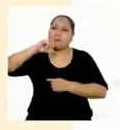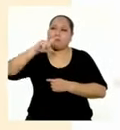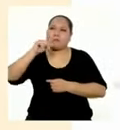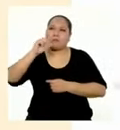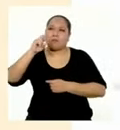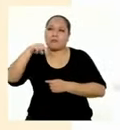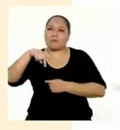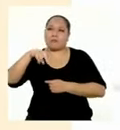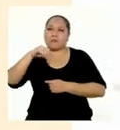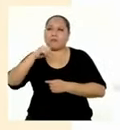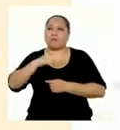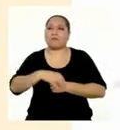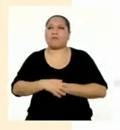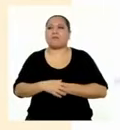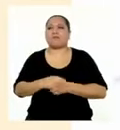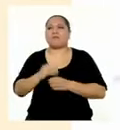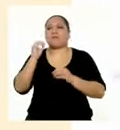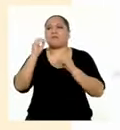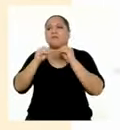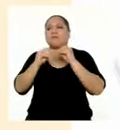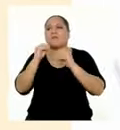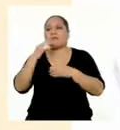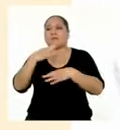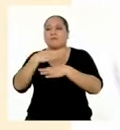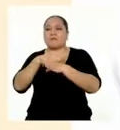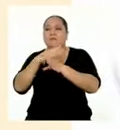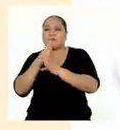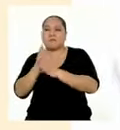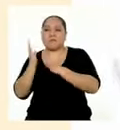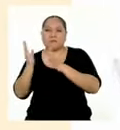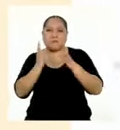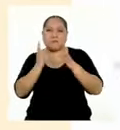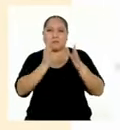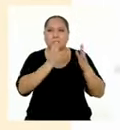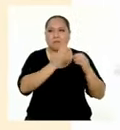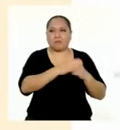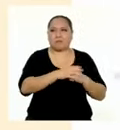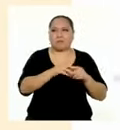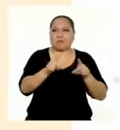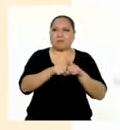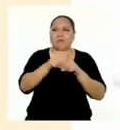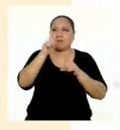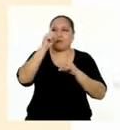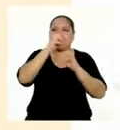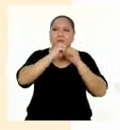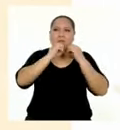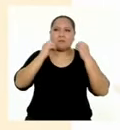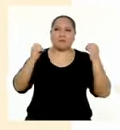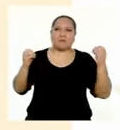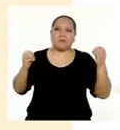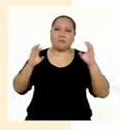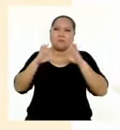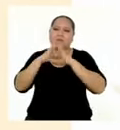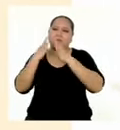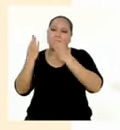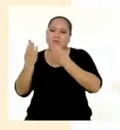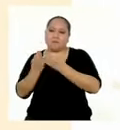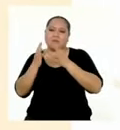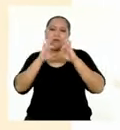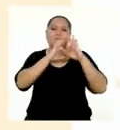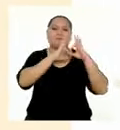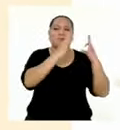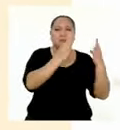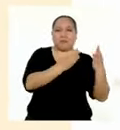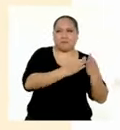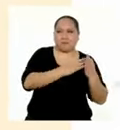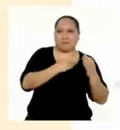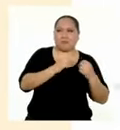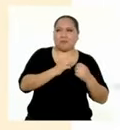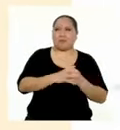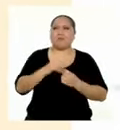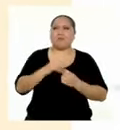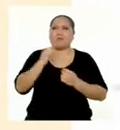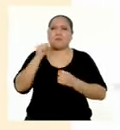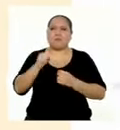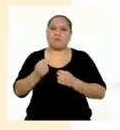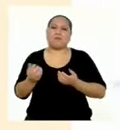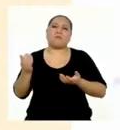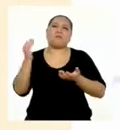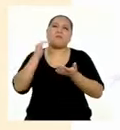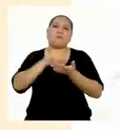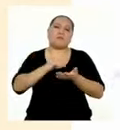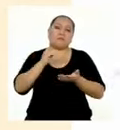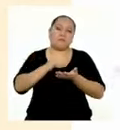de establecer formas de organizarnos. También hay una oración donde repito familia 2 veces. Es decir, estoy